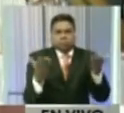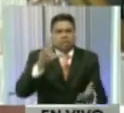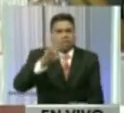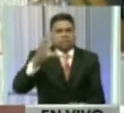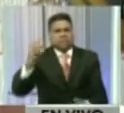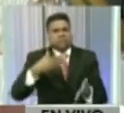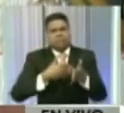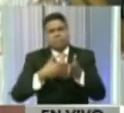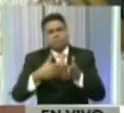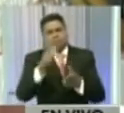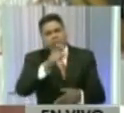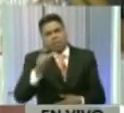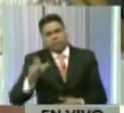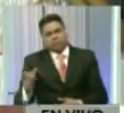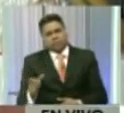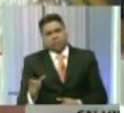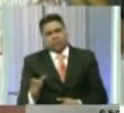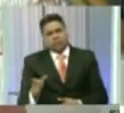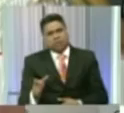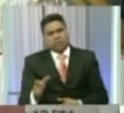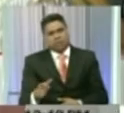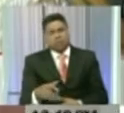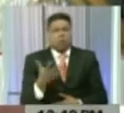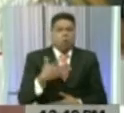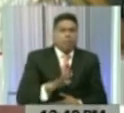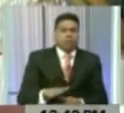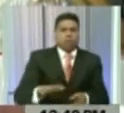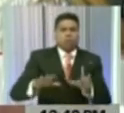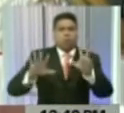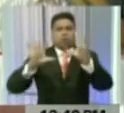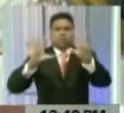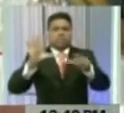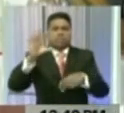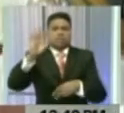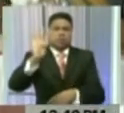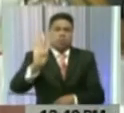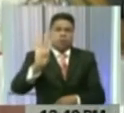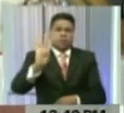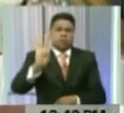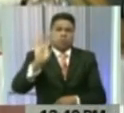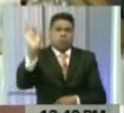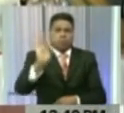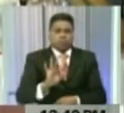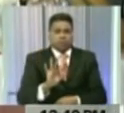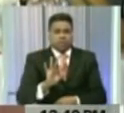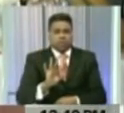30 millones tenemos el 84% de nuestros adultos mayores pensionados